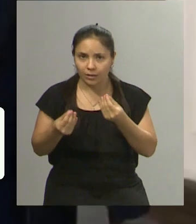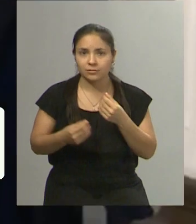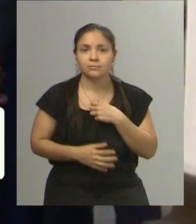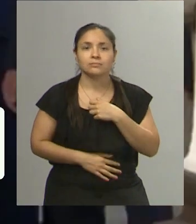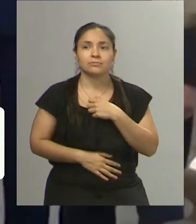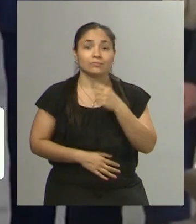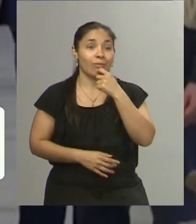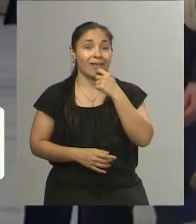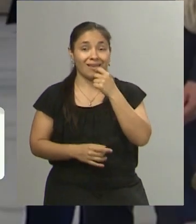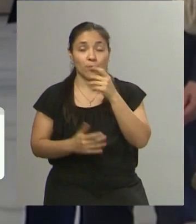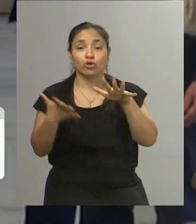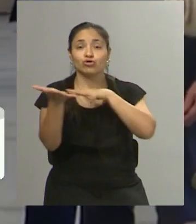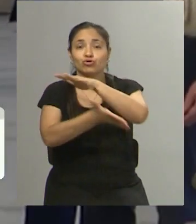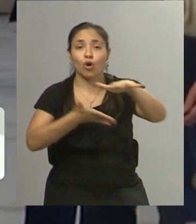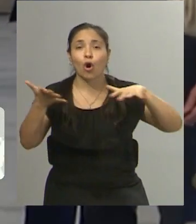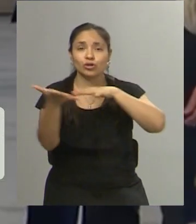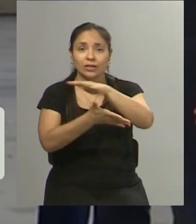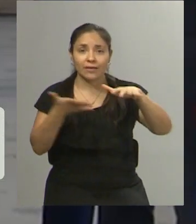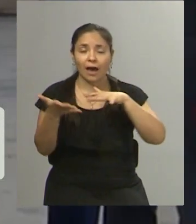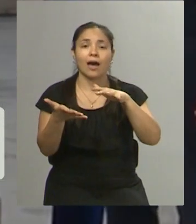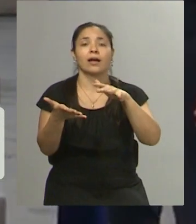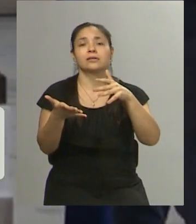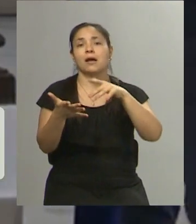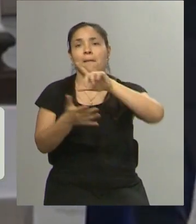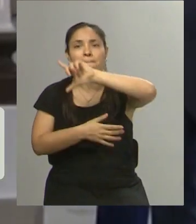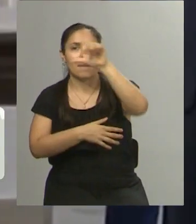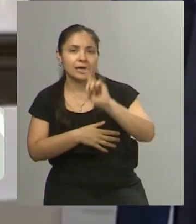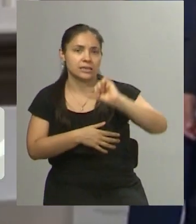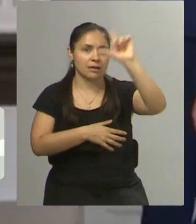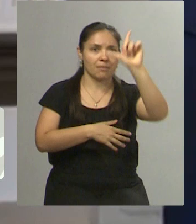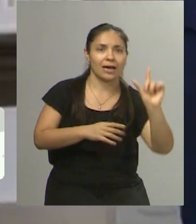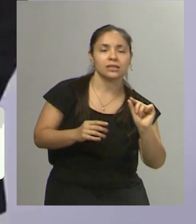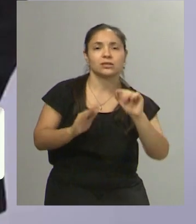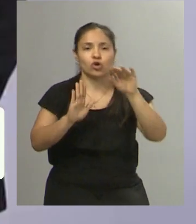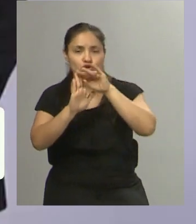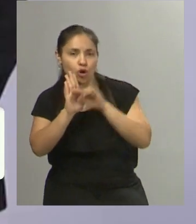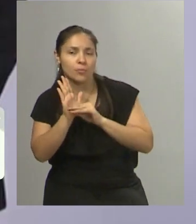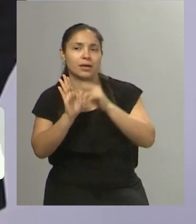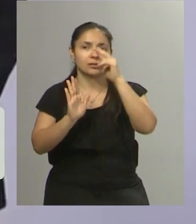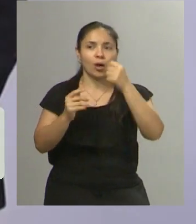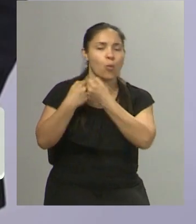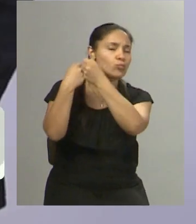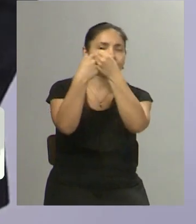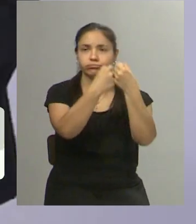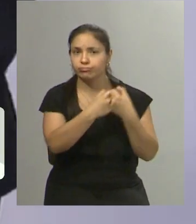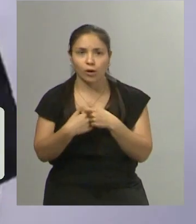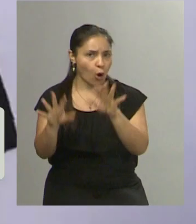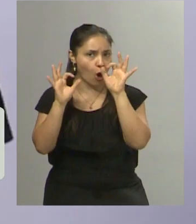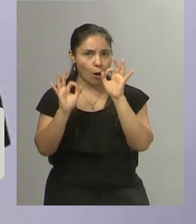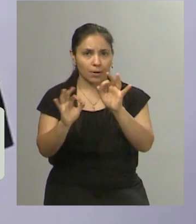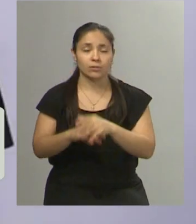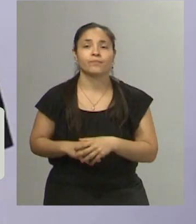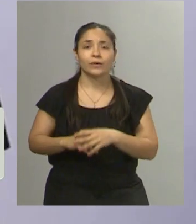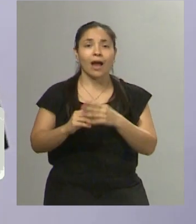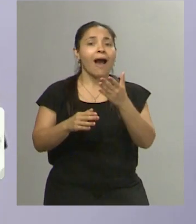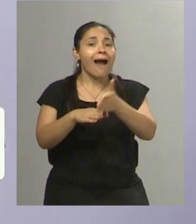tipo de sociedad entre empresas, entre países, con reglas de juego comunes, si no hay una forma